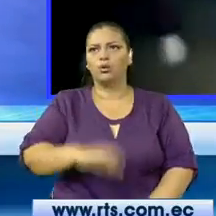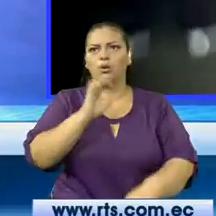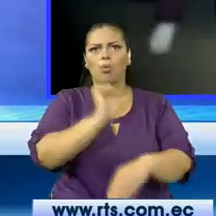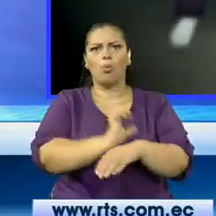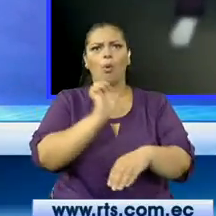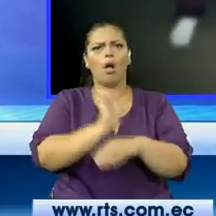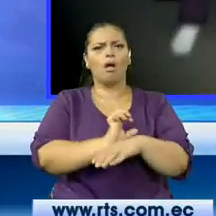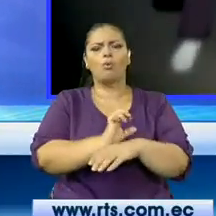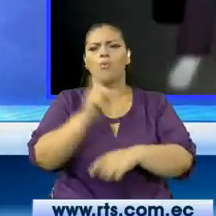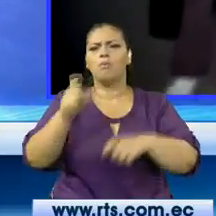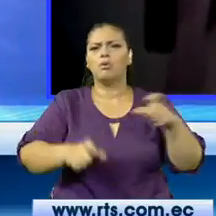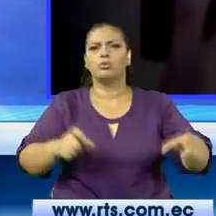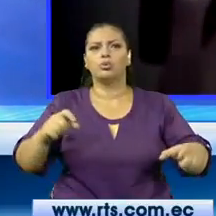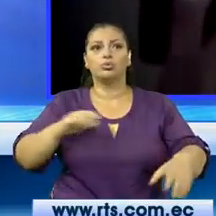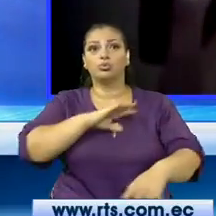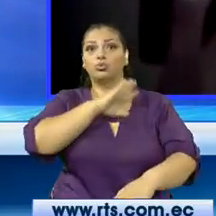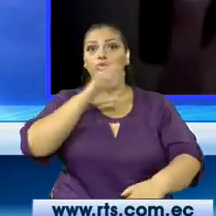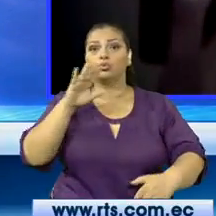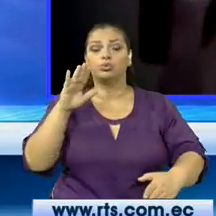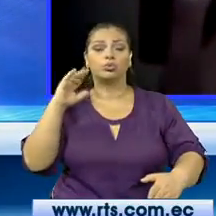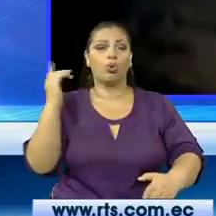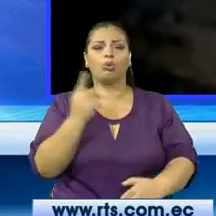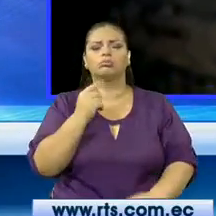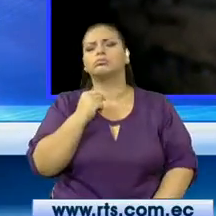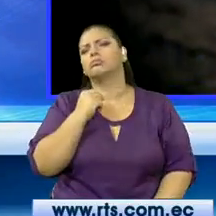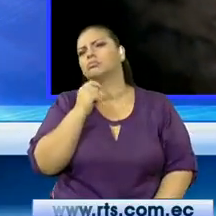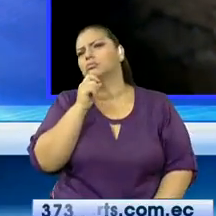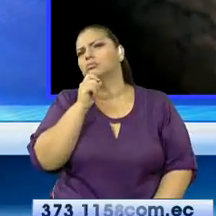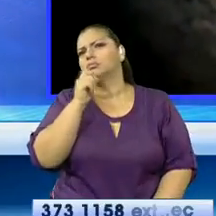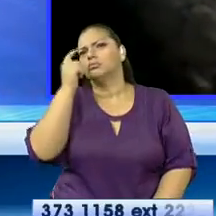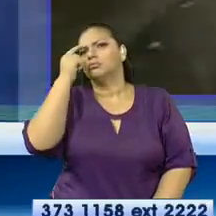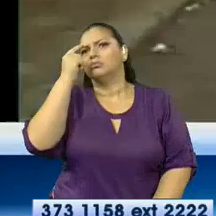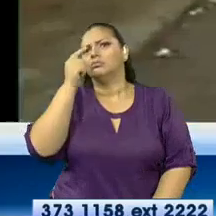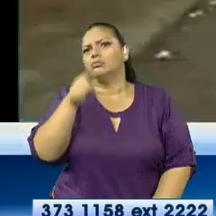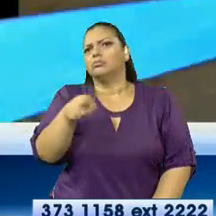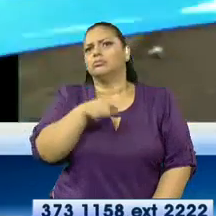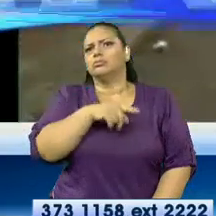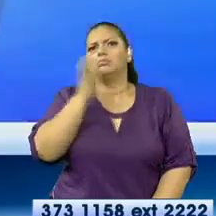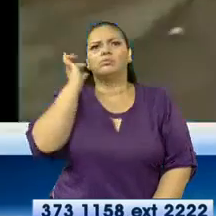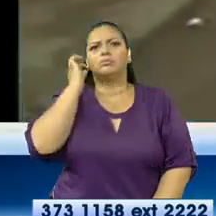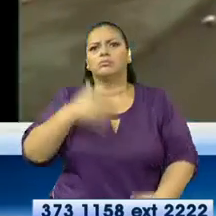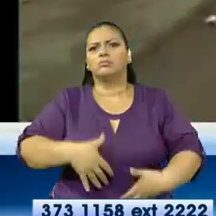de la medianoche del domingo. Marcela, Hugo